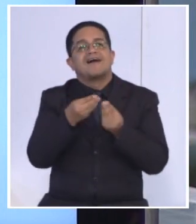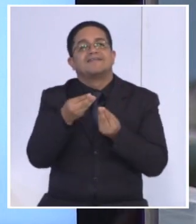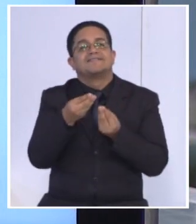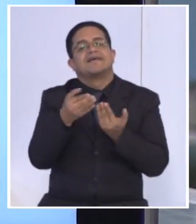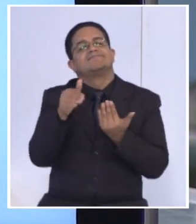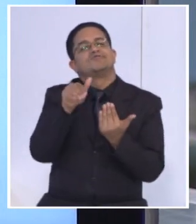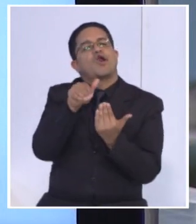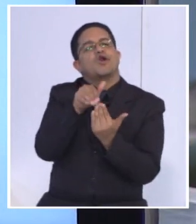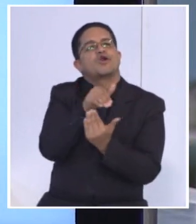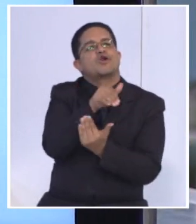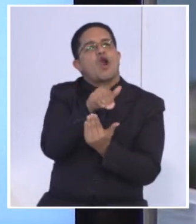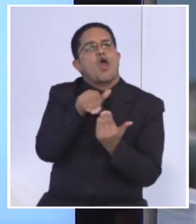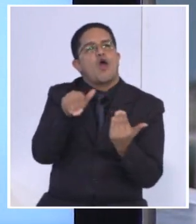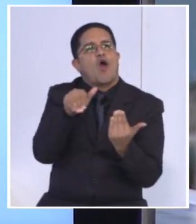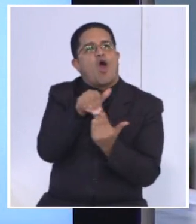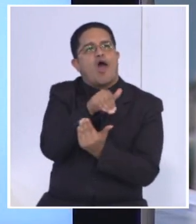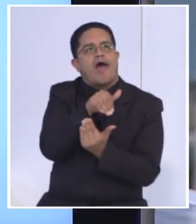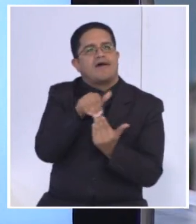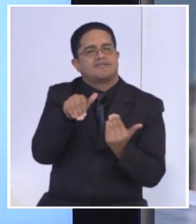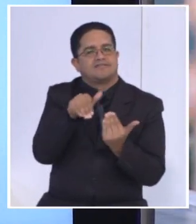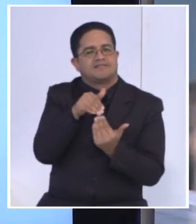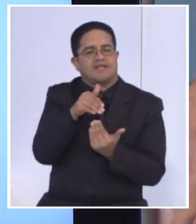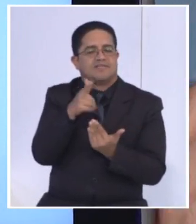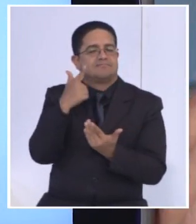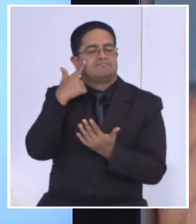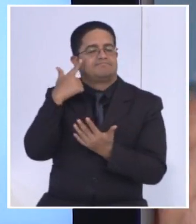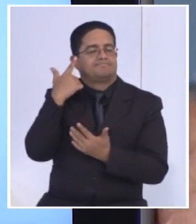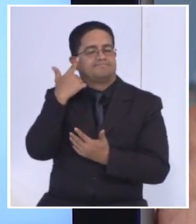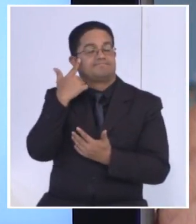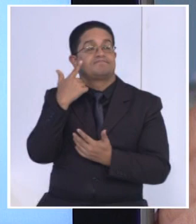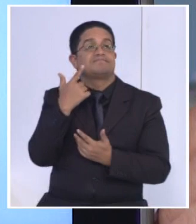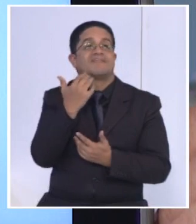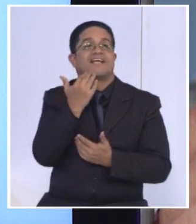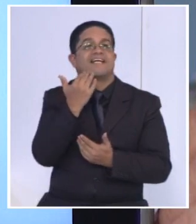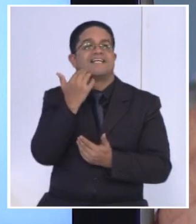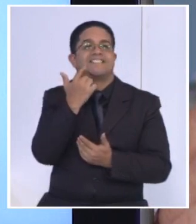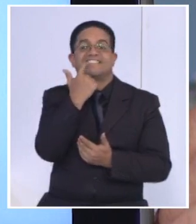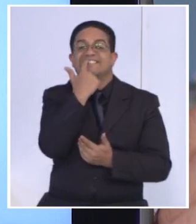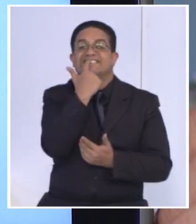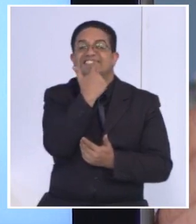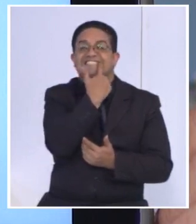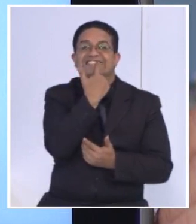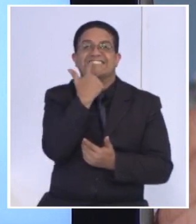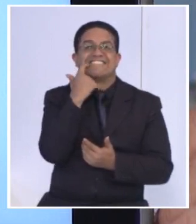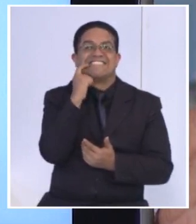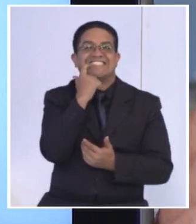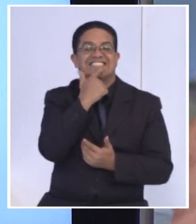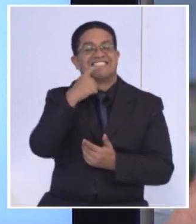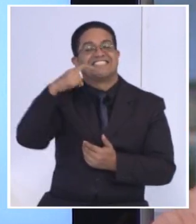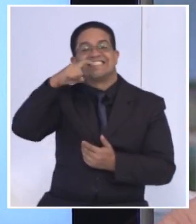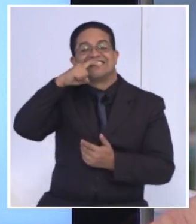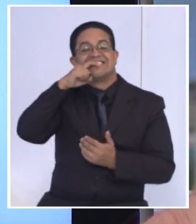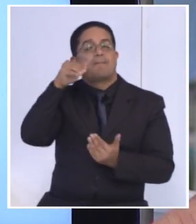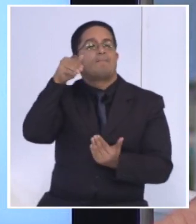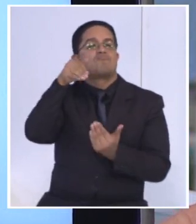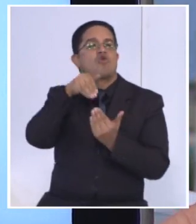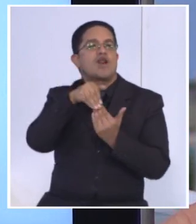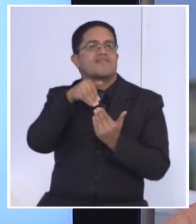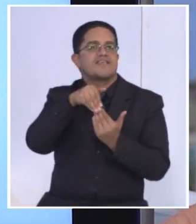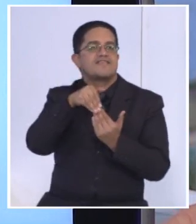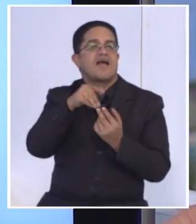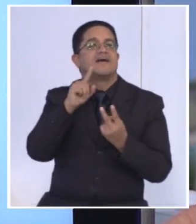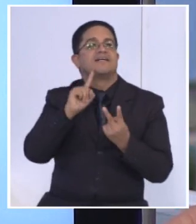o van a recibir las cargas que producen esos motores. Y son esta unidad, que sería la unidad de la mordida o unidad